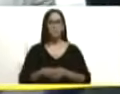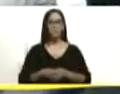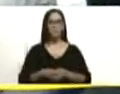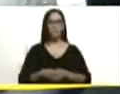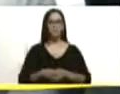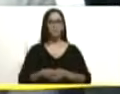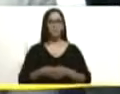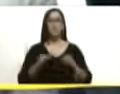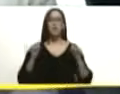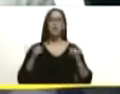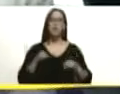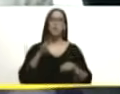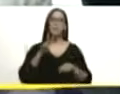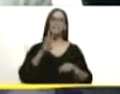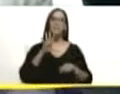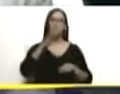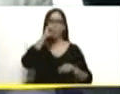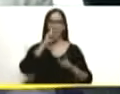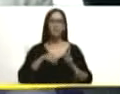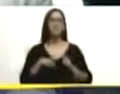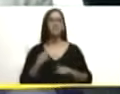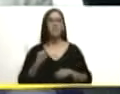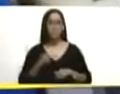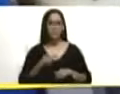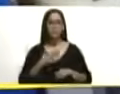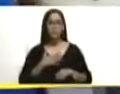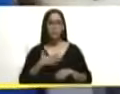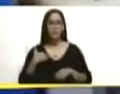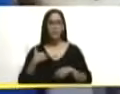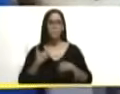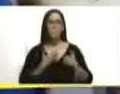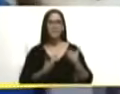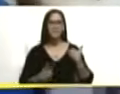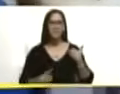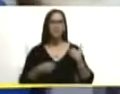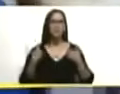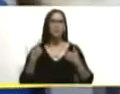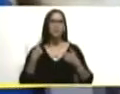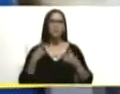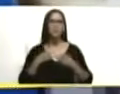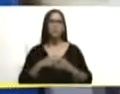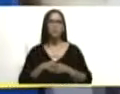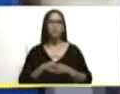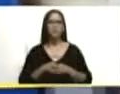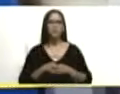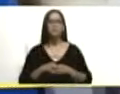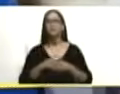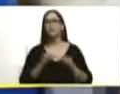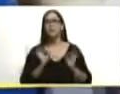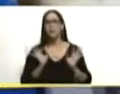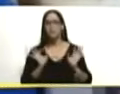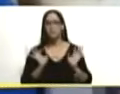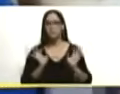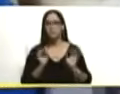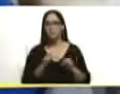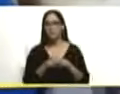Y hoy, 25 años después, yo quiero, presidente, solo con esto, sin darle casquillo para nada.